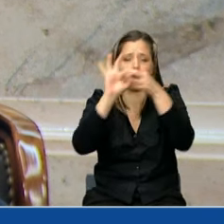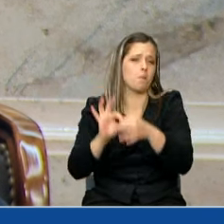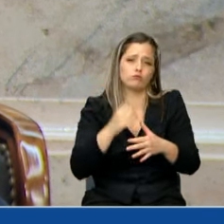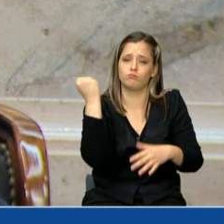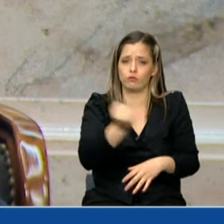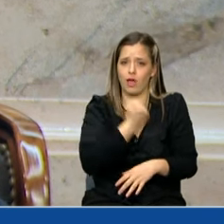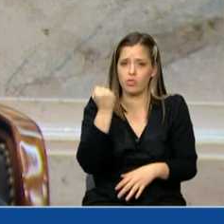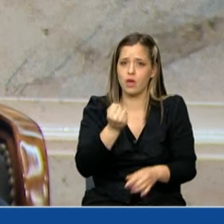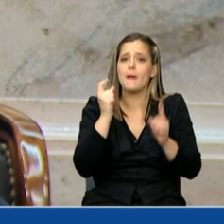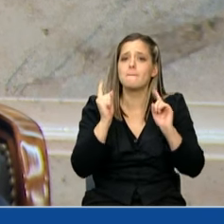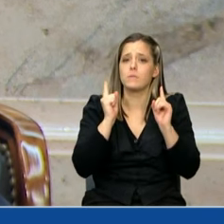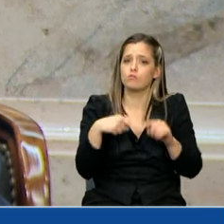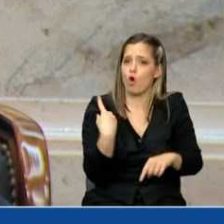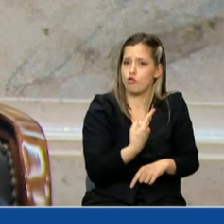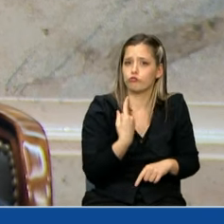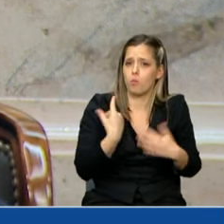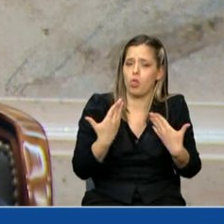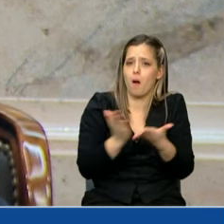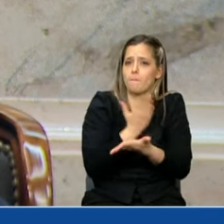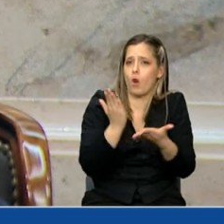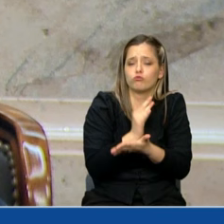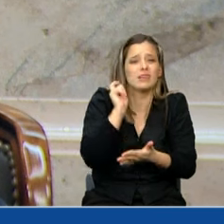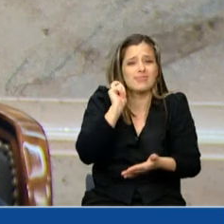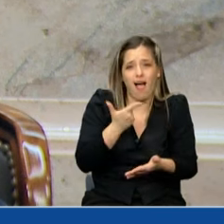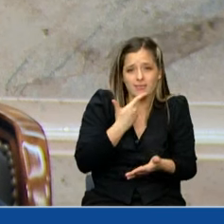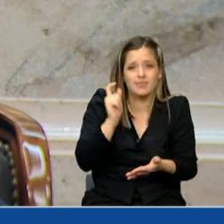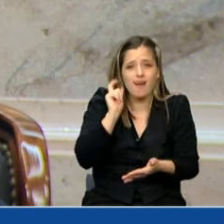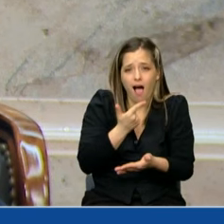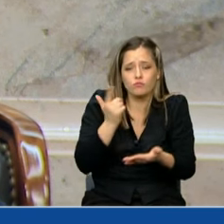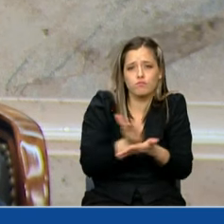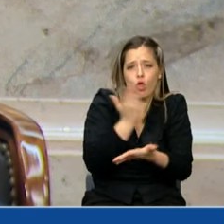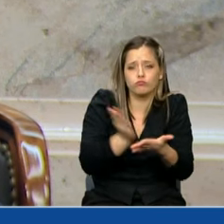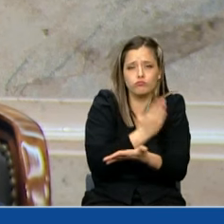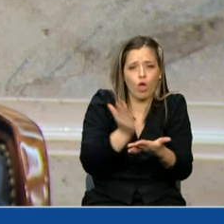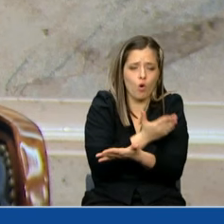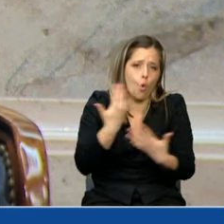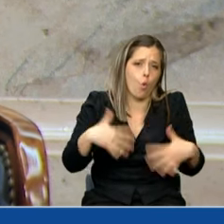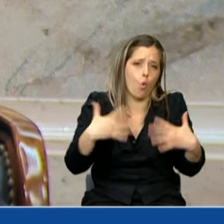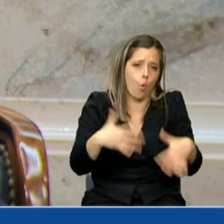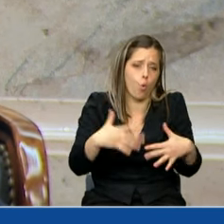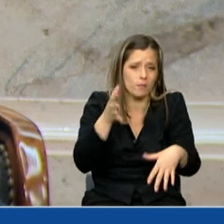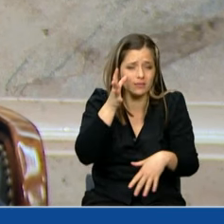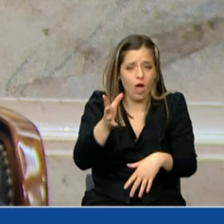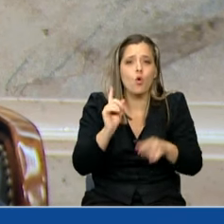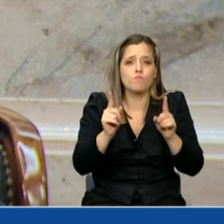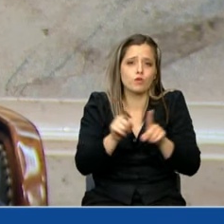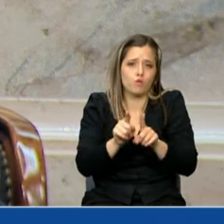ese potencial enorme que tenemos de producir energía en mi provincia es algo que nos ha bendecido a nosotros pero nos bendice a